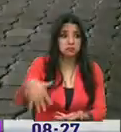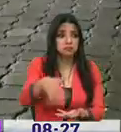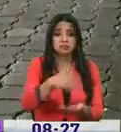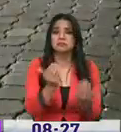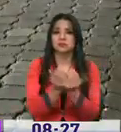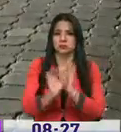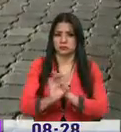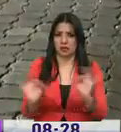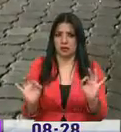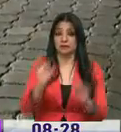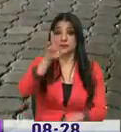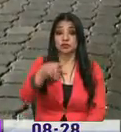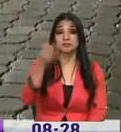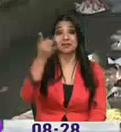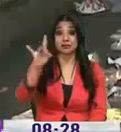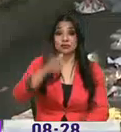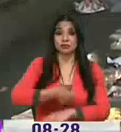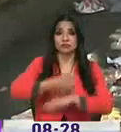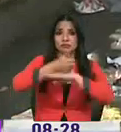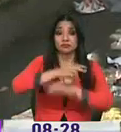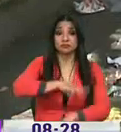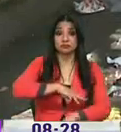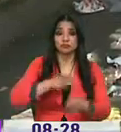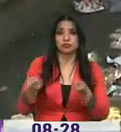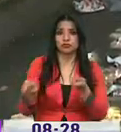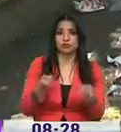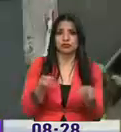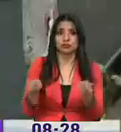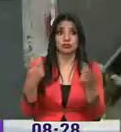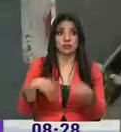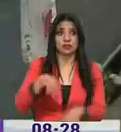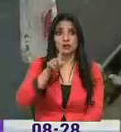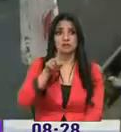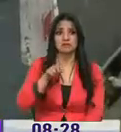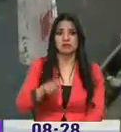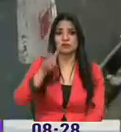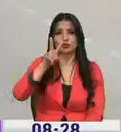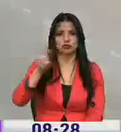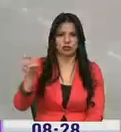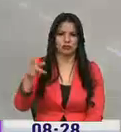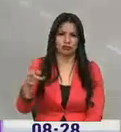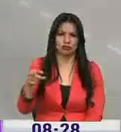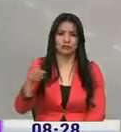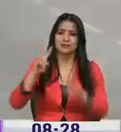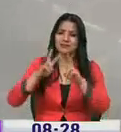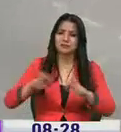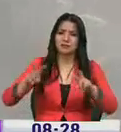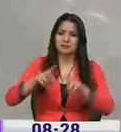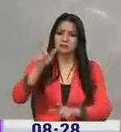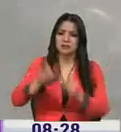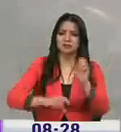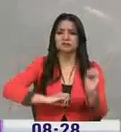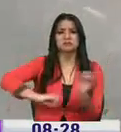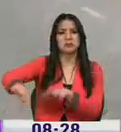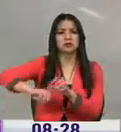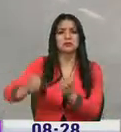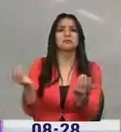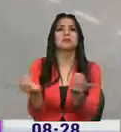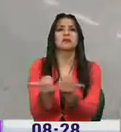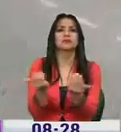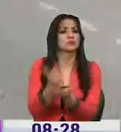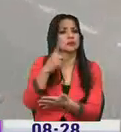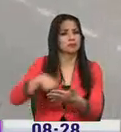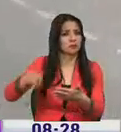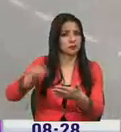el 2018, la Agencia Metropolitana de Control abrió 1.200 informes por encontrar a ciudadanos arrojando basura en sitios no